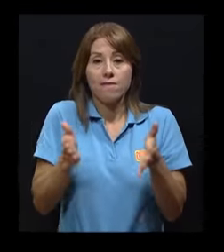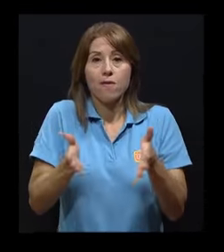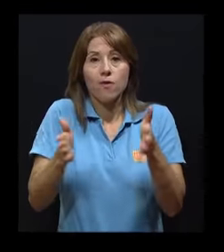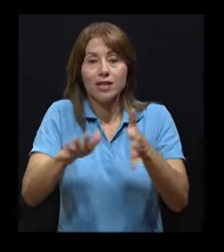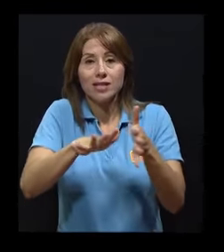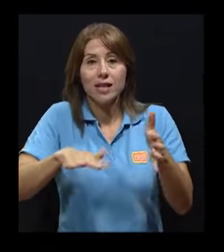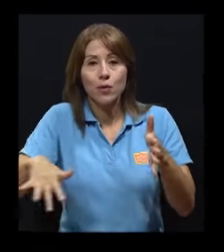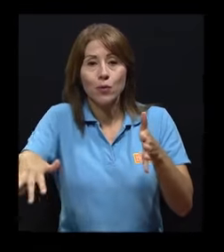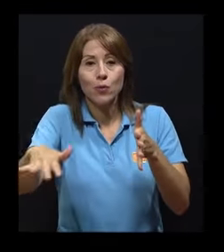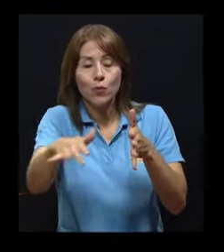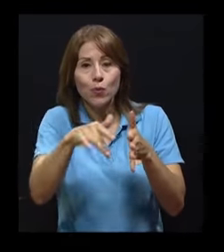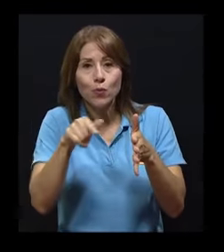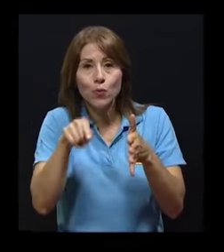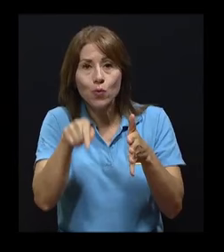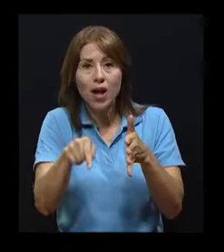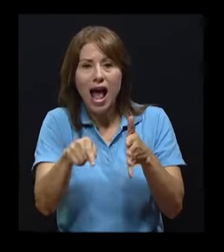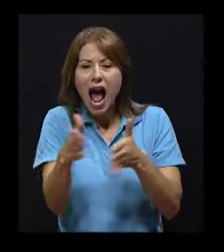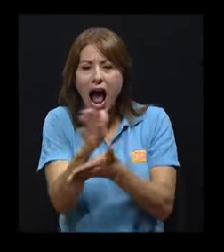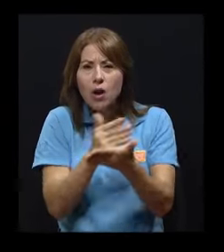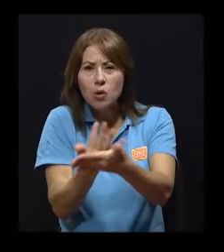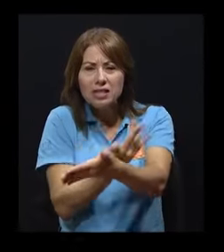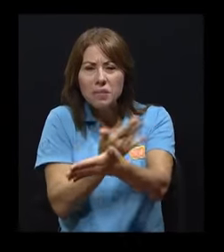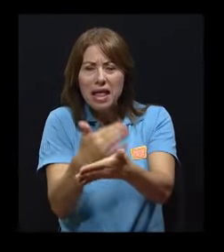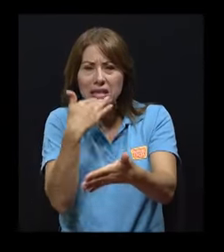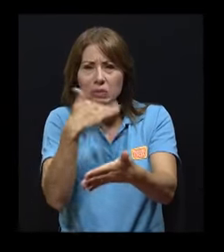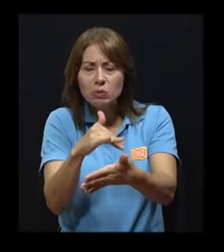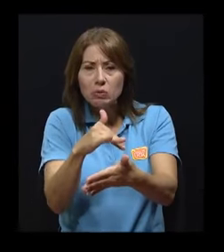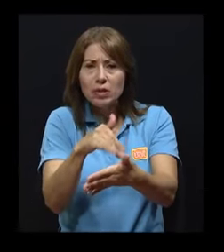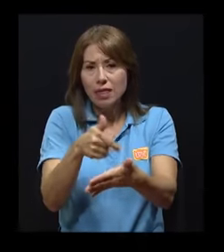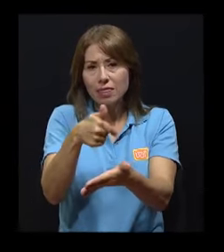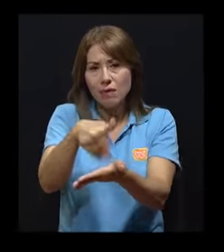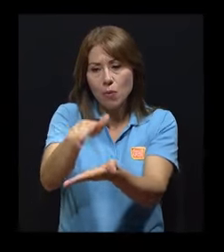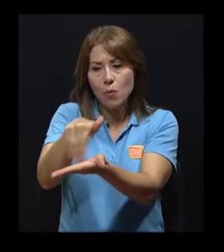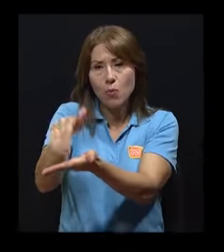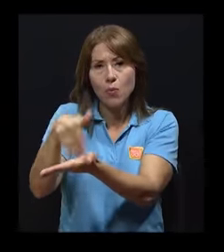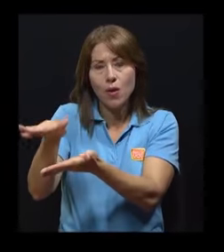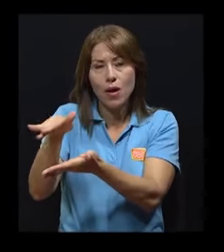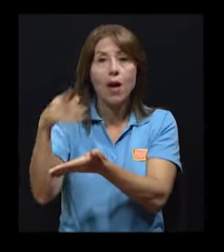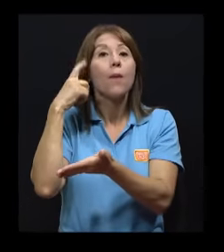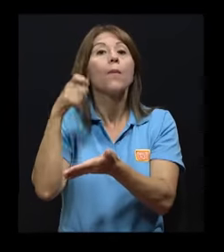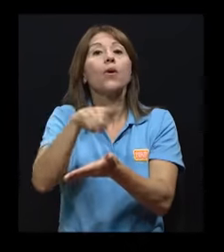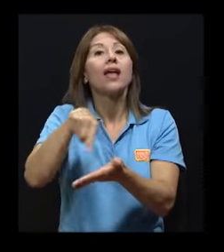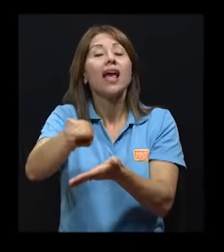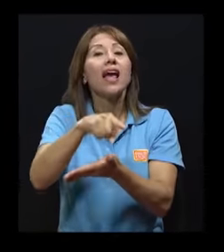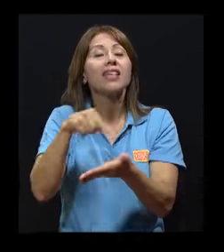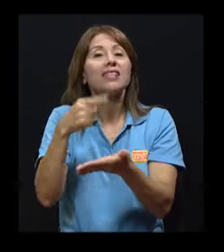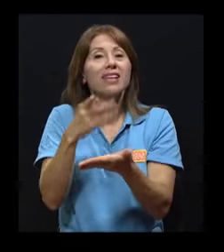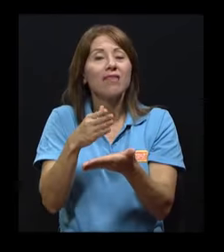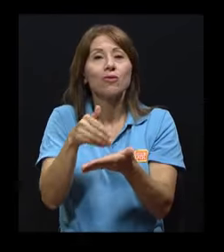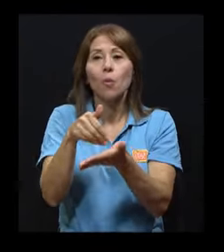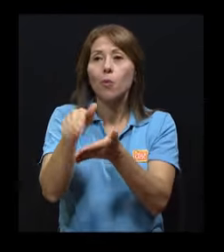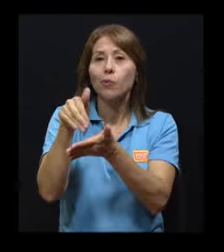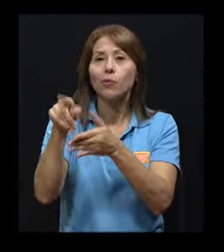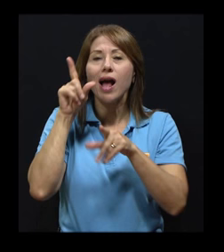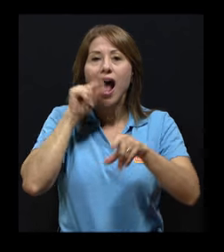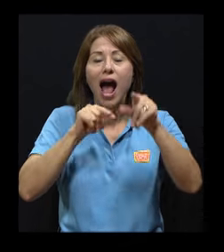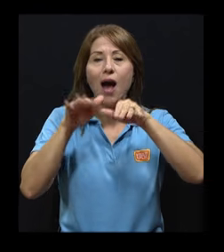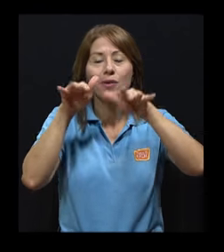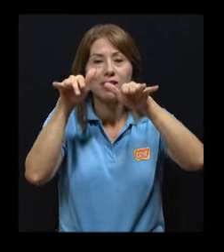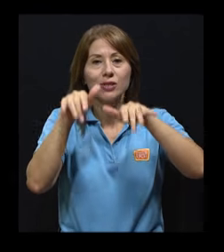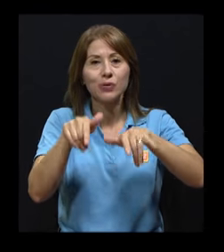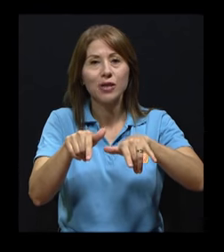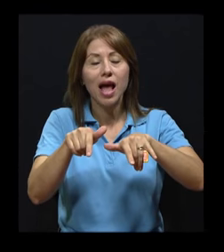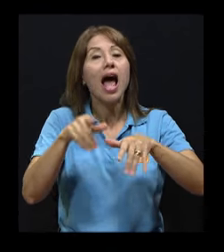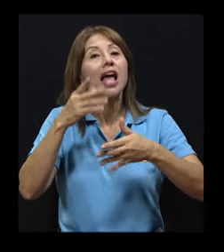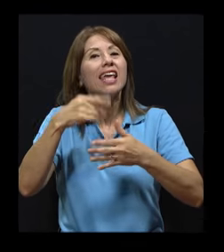invasoras que obstaculizan el desplazamiento de las aves vadoras aquellas que se caracterizan por sus patas muy largas y que